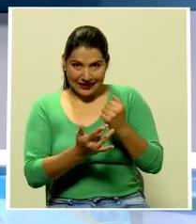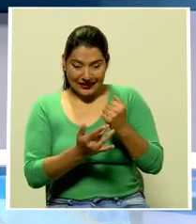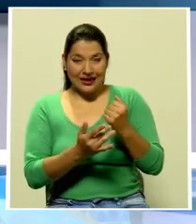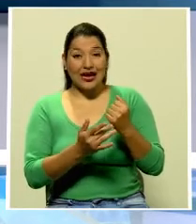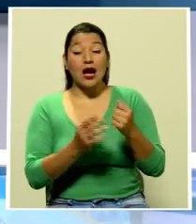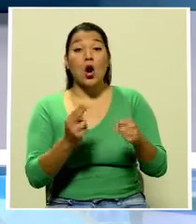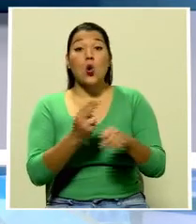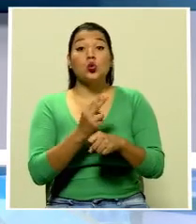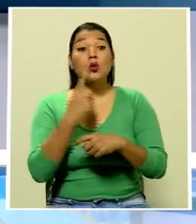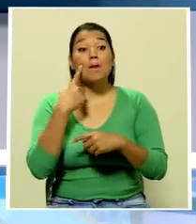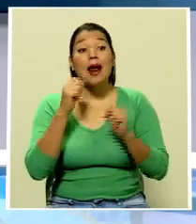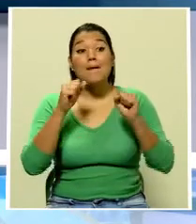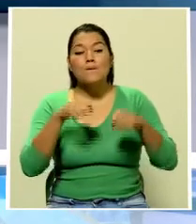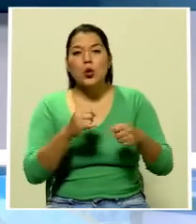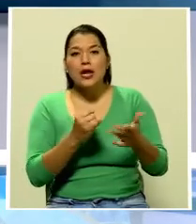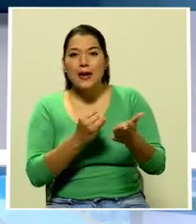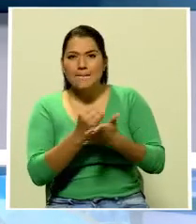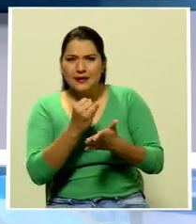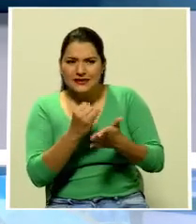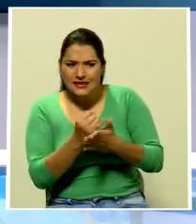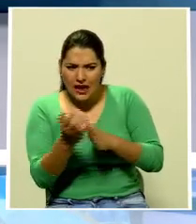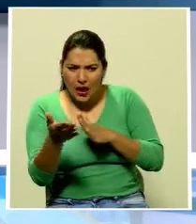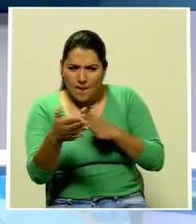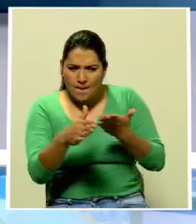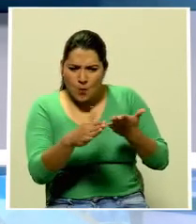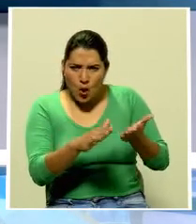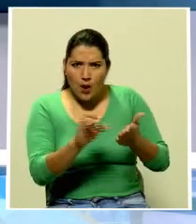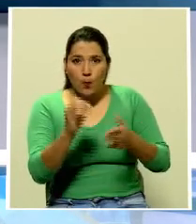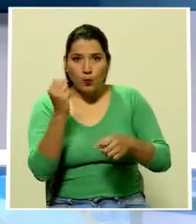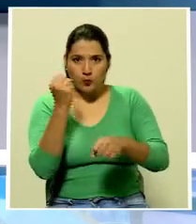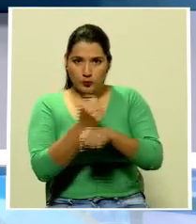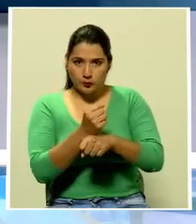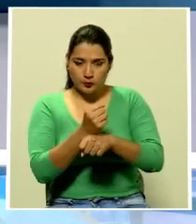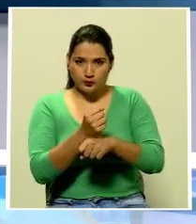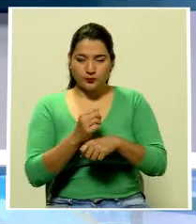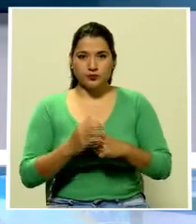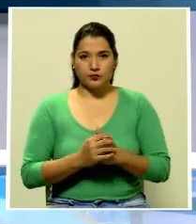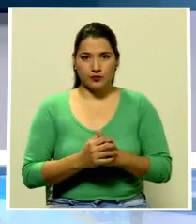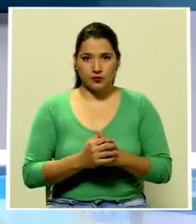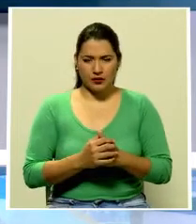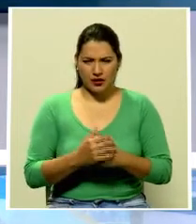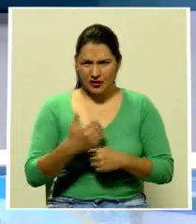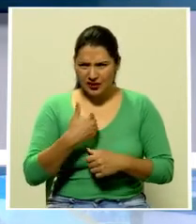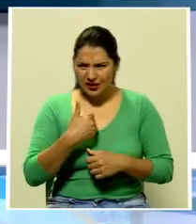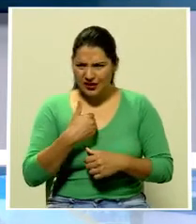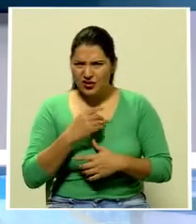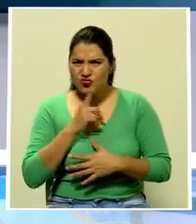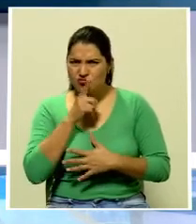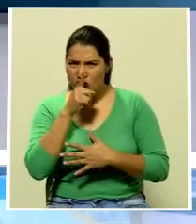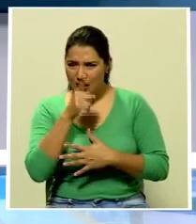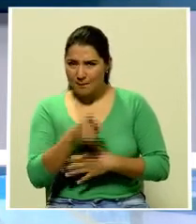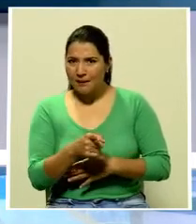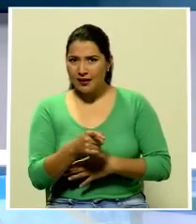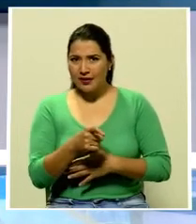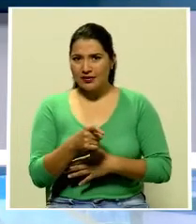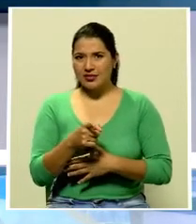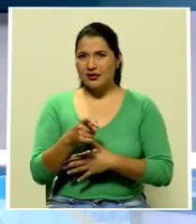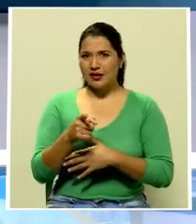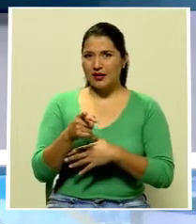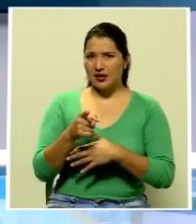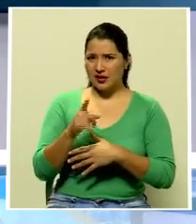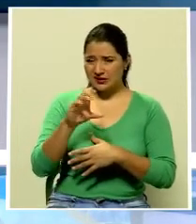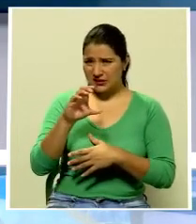se utilizan para investigar crímenes y homicidios. ¿Existen realmente las unidades de